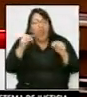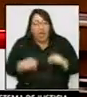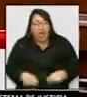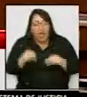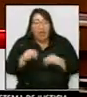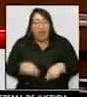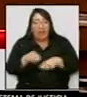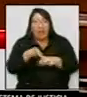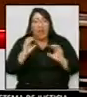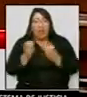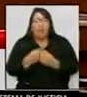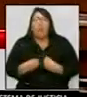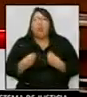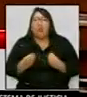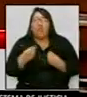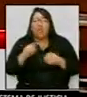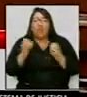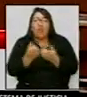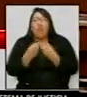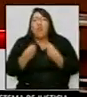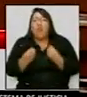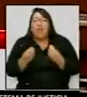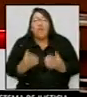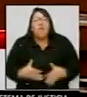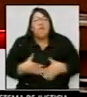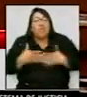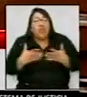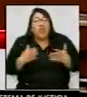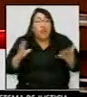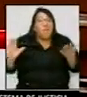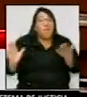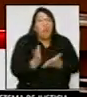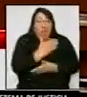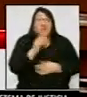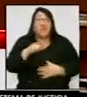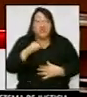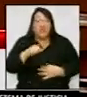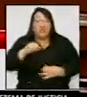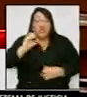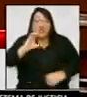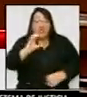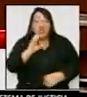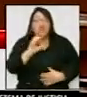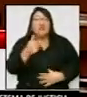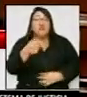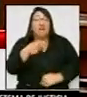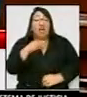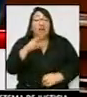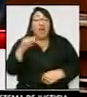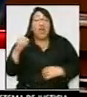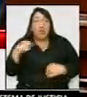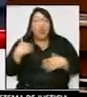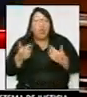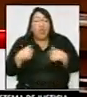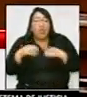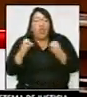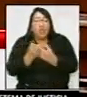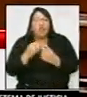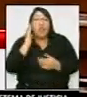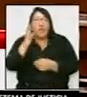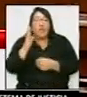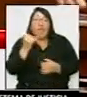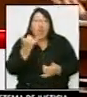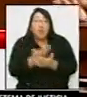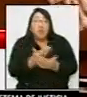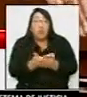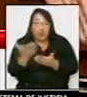del Congreso. Porque es este Congreso el que puede remover al señor Pedro Chávarri por las serias acusaciones. Hay